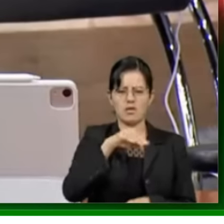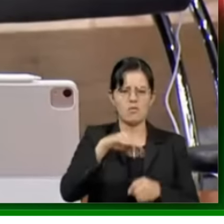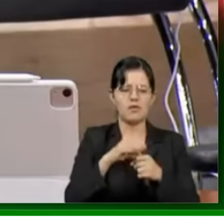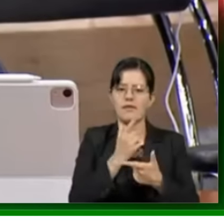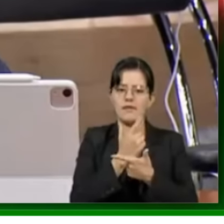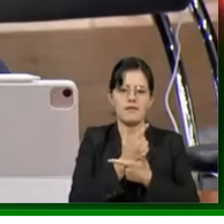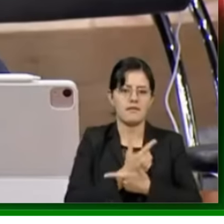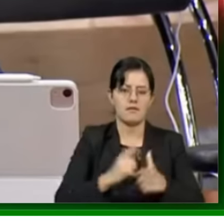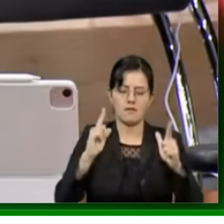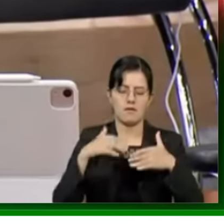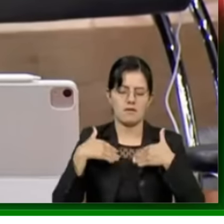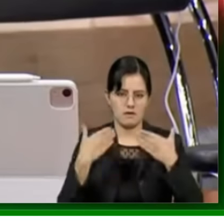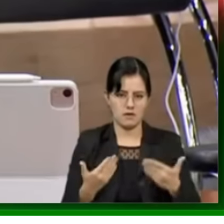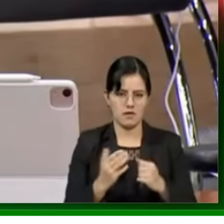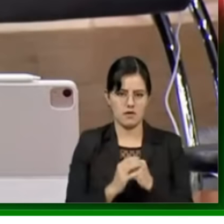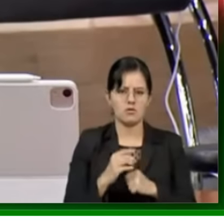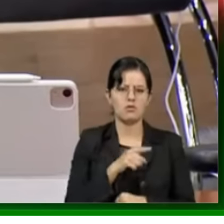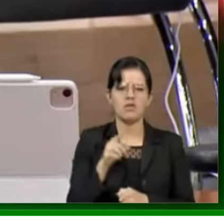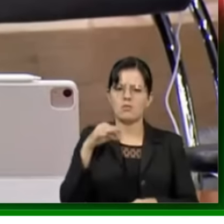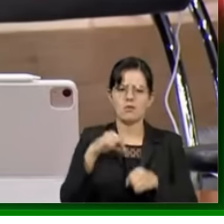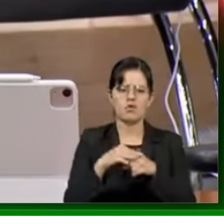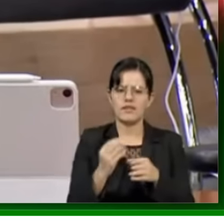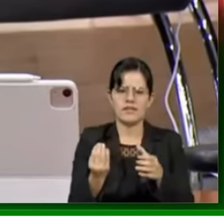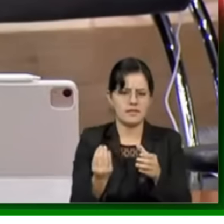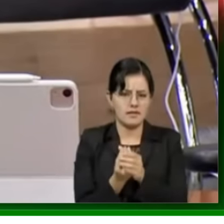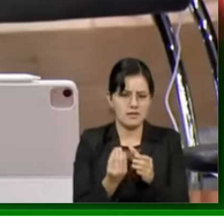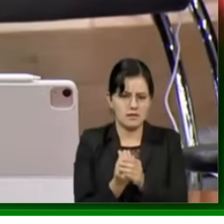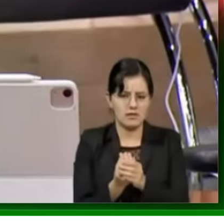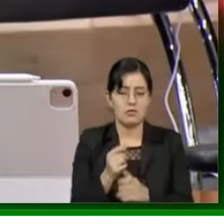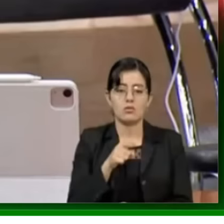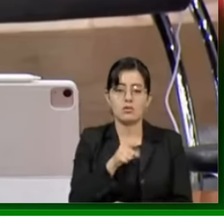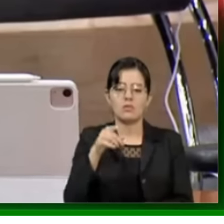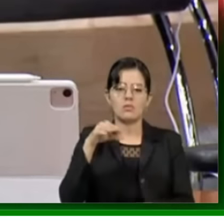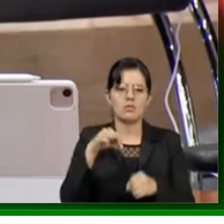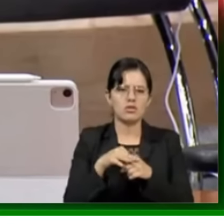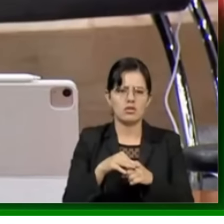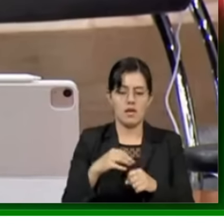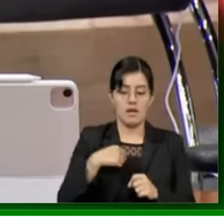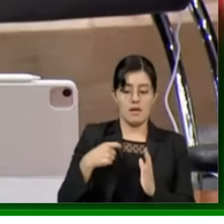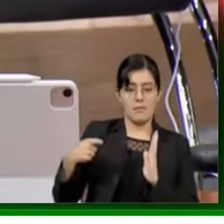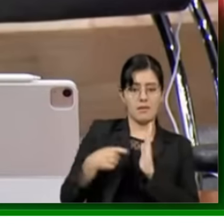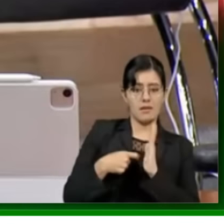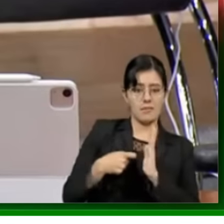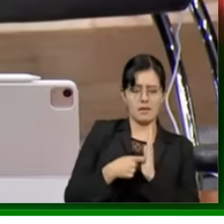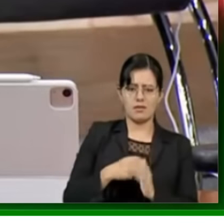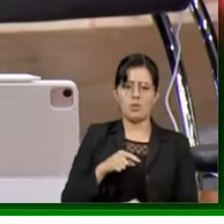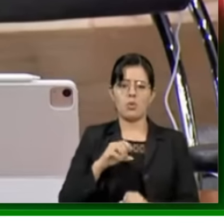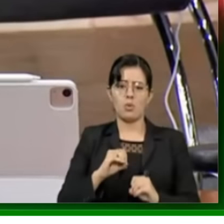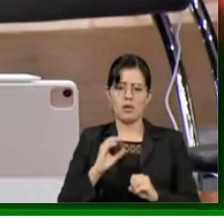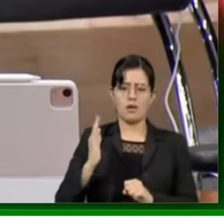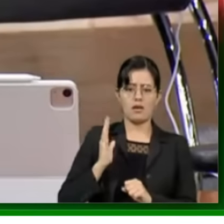libertad y voten en secreto y voten sin presiones sin